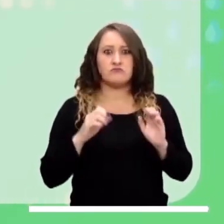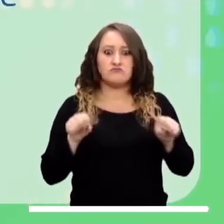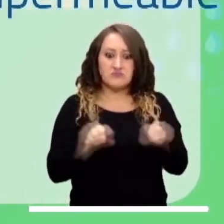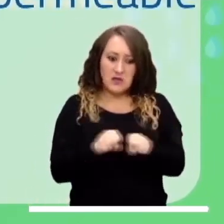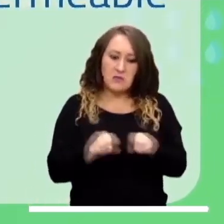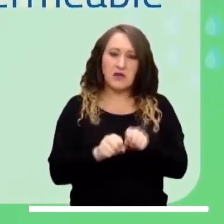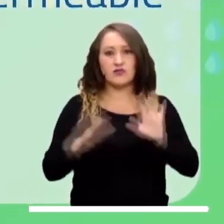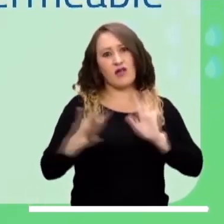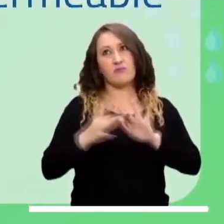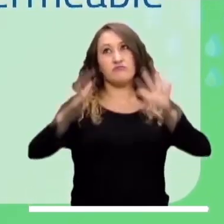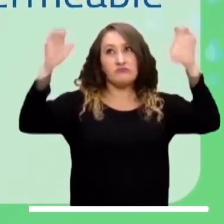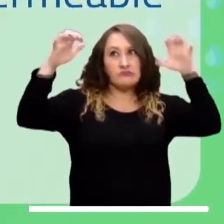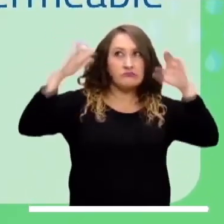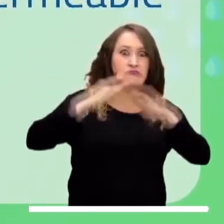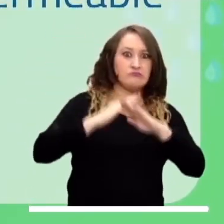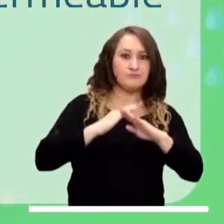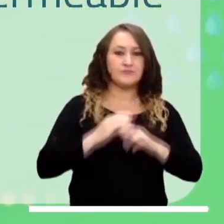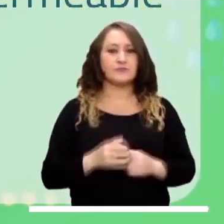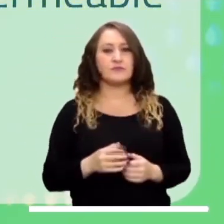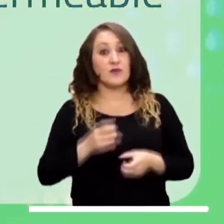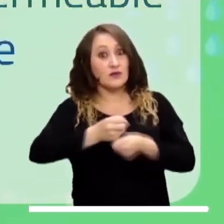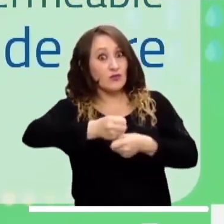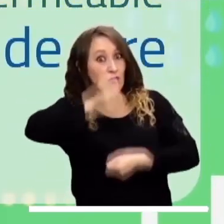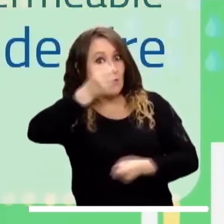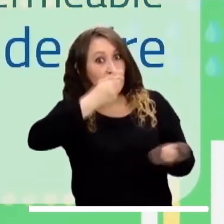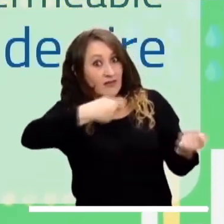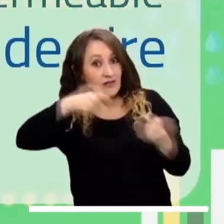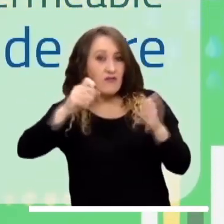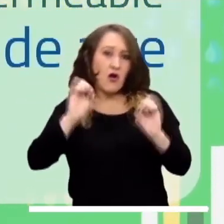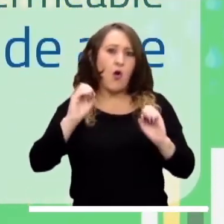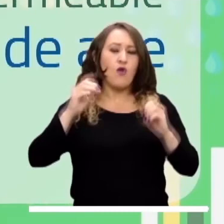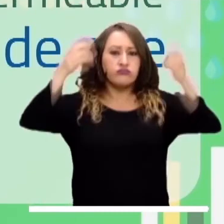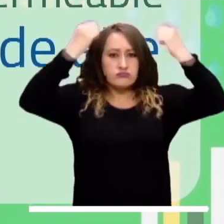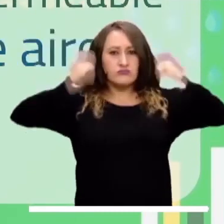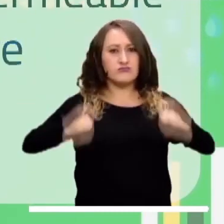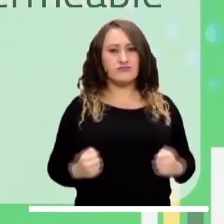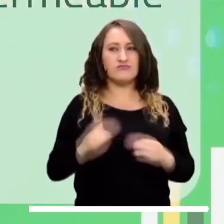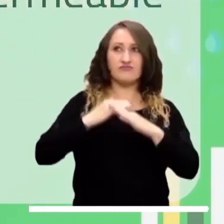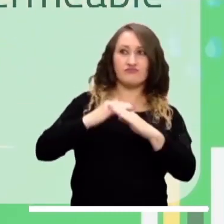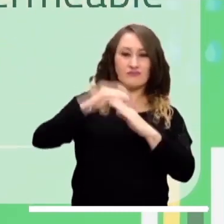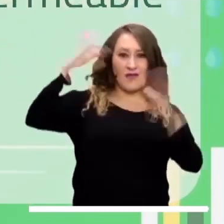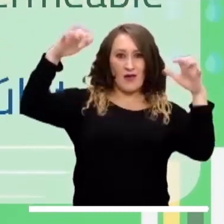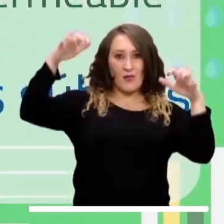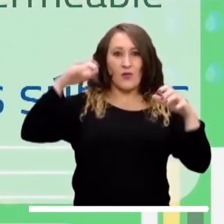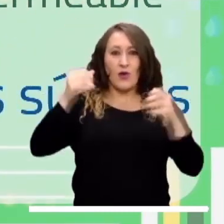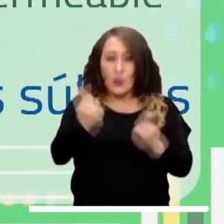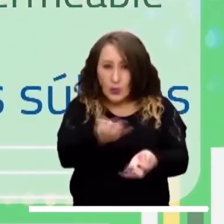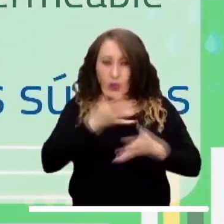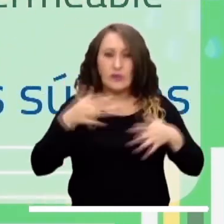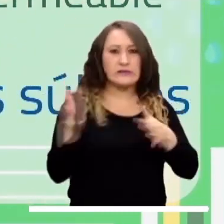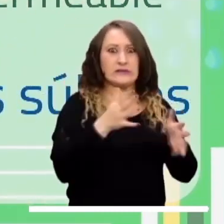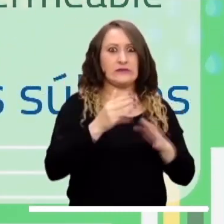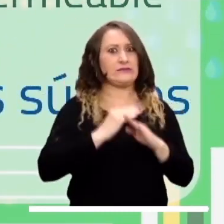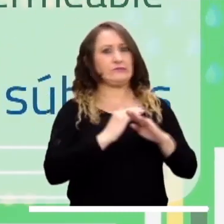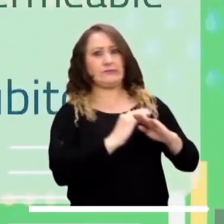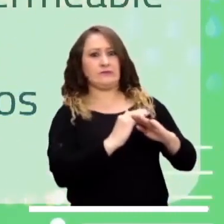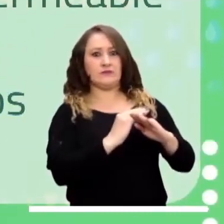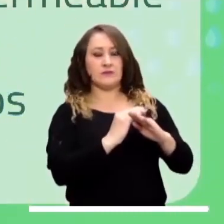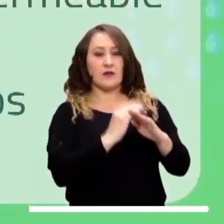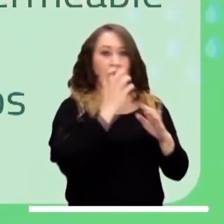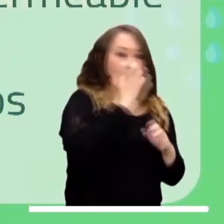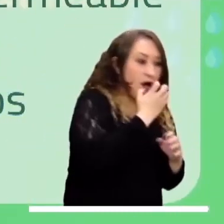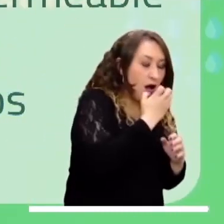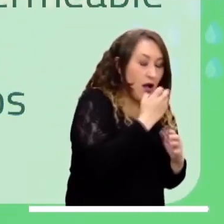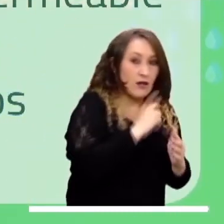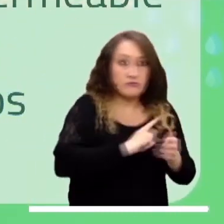Utilizar calzado apropiado. No olvide llevar sombrilla o impermeable. Evite las corrientes frías de aire. No